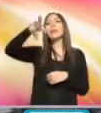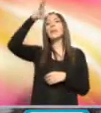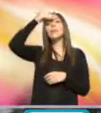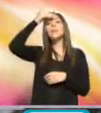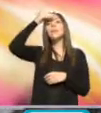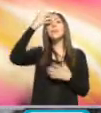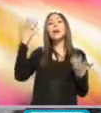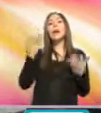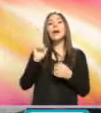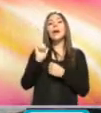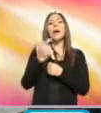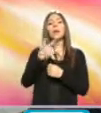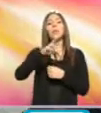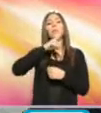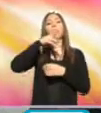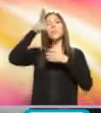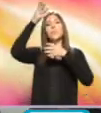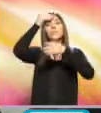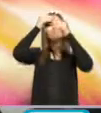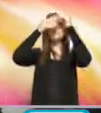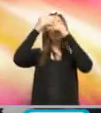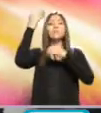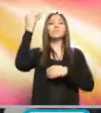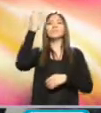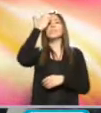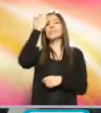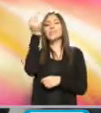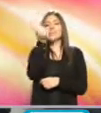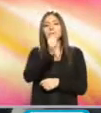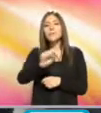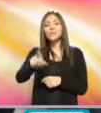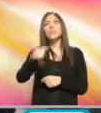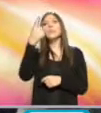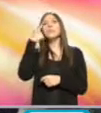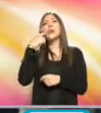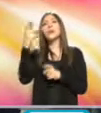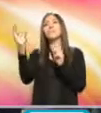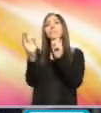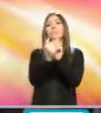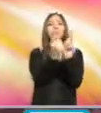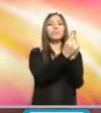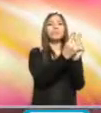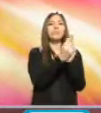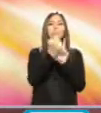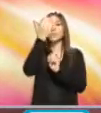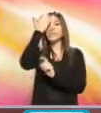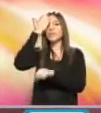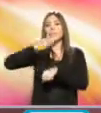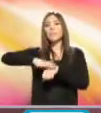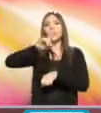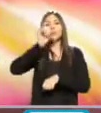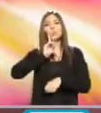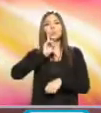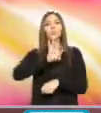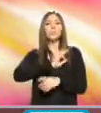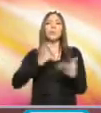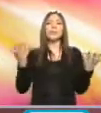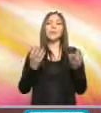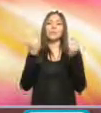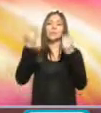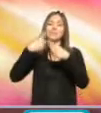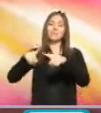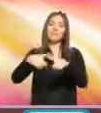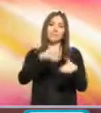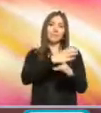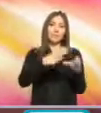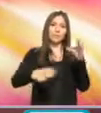algo, que mejoren sus conocimientos, que se animen, que conozcan otras mujeres, que sepan que pueden lograr muchas cosas. Está muy bien.